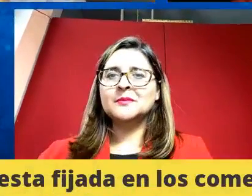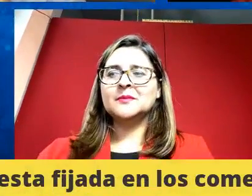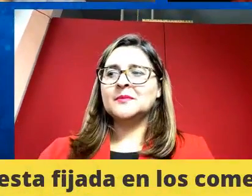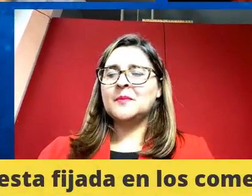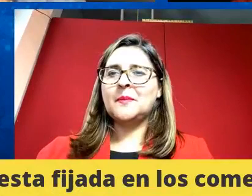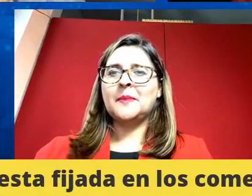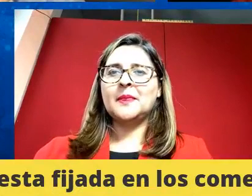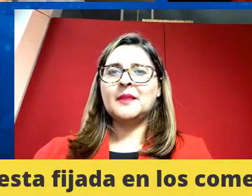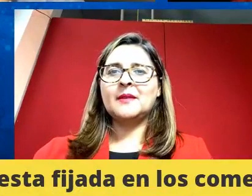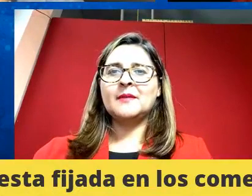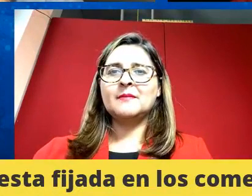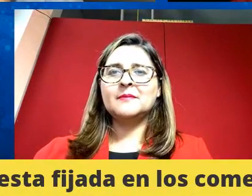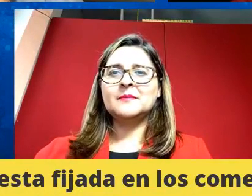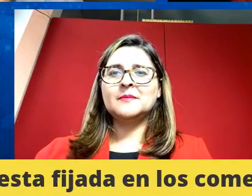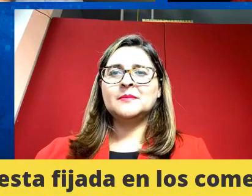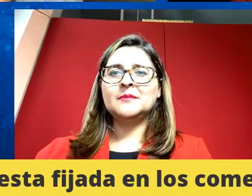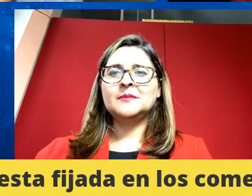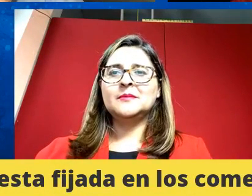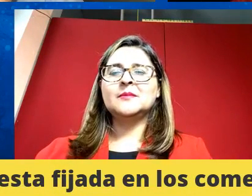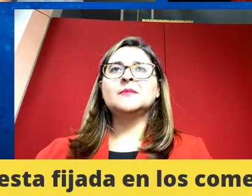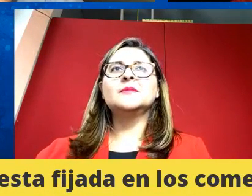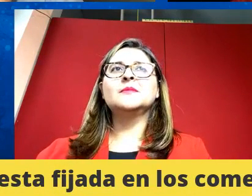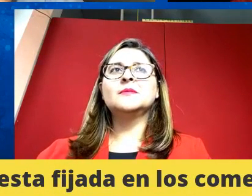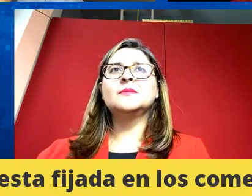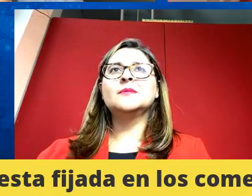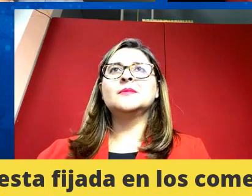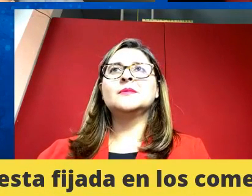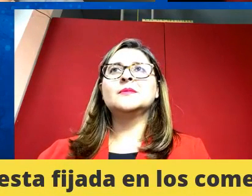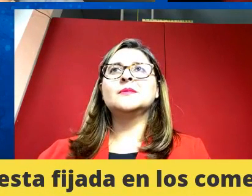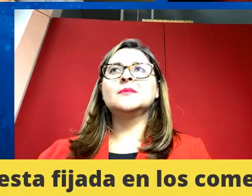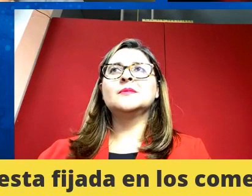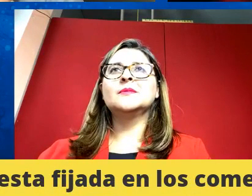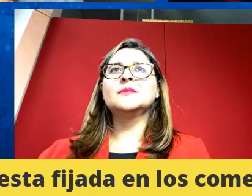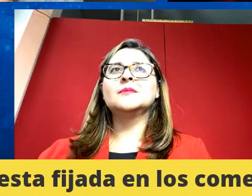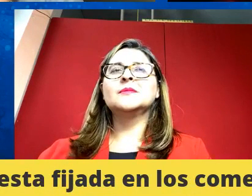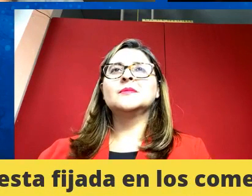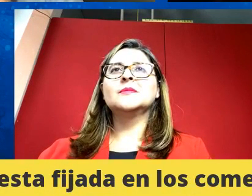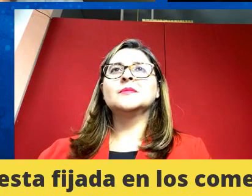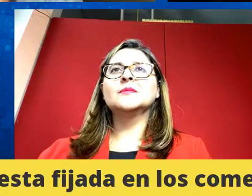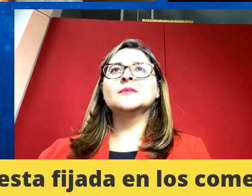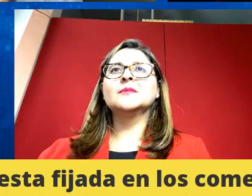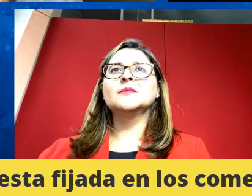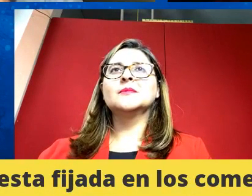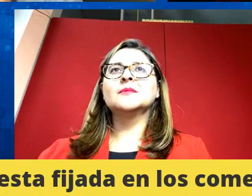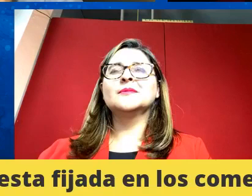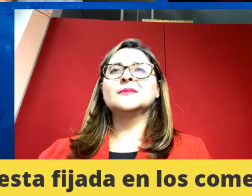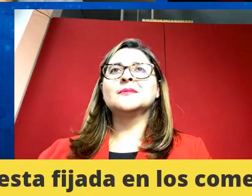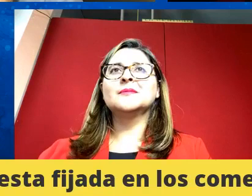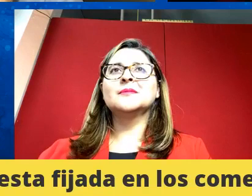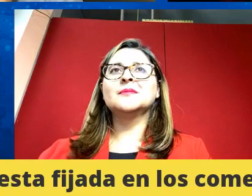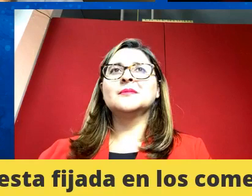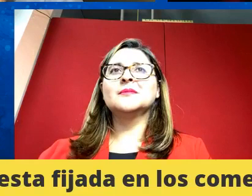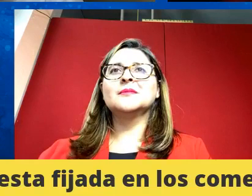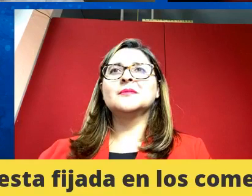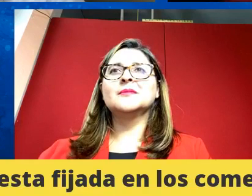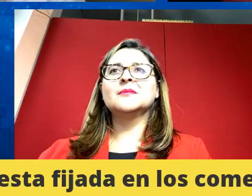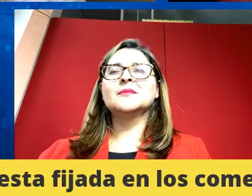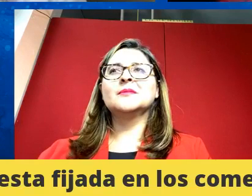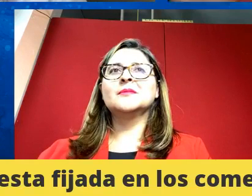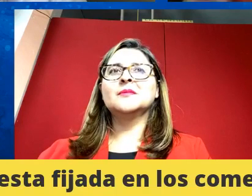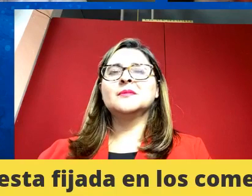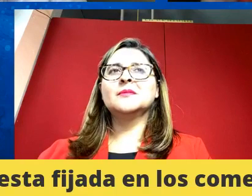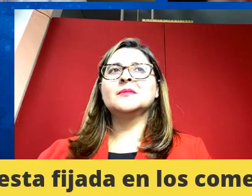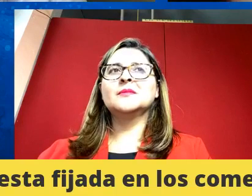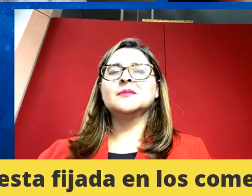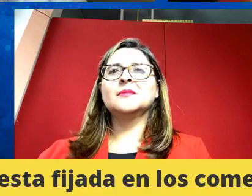cámaras, preguntar a la persona, a don Pepito, decirle, oiga, vio una estrella fugaz, un bólido en el cielo, ¿dónde